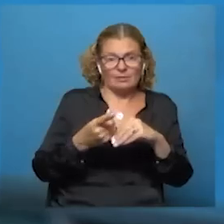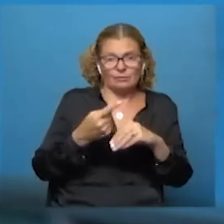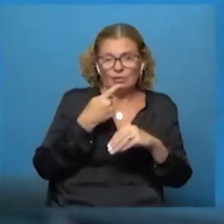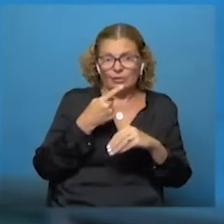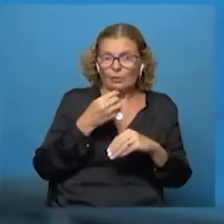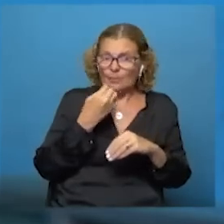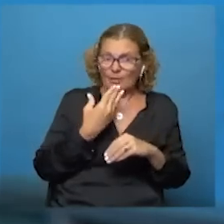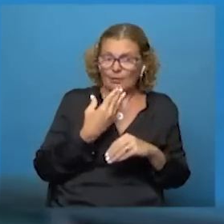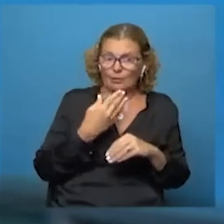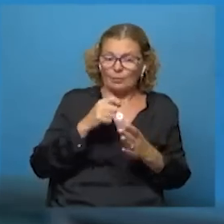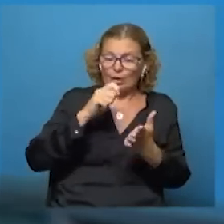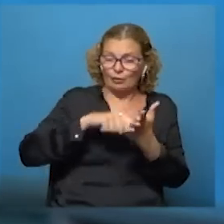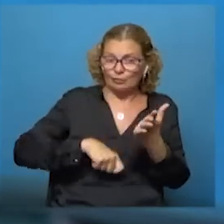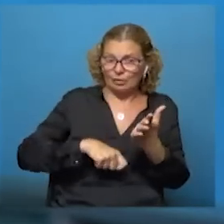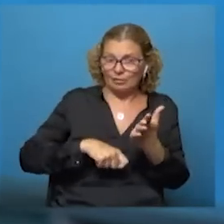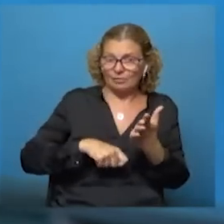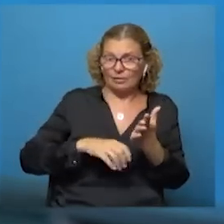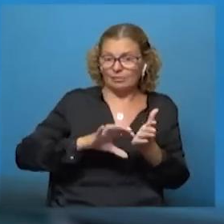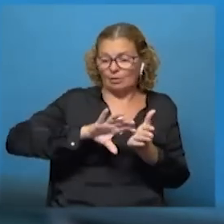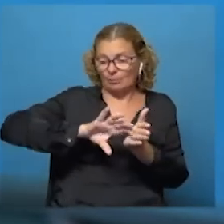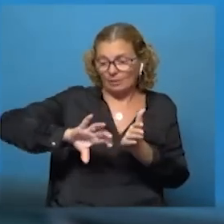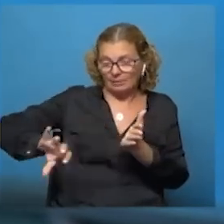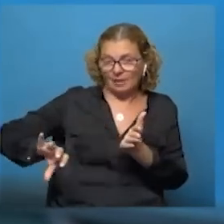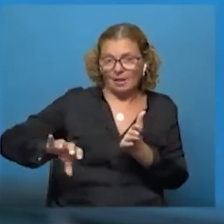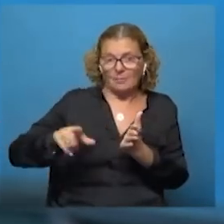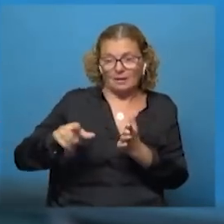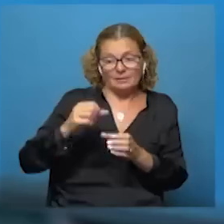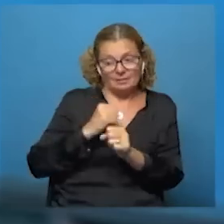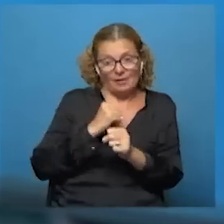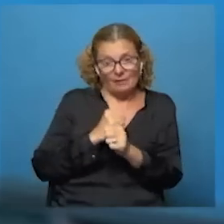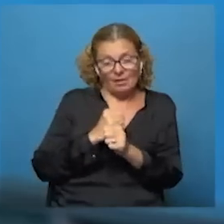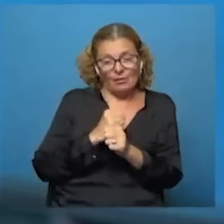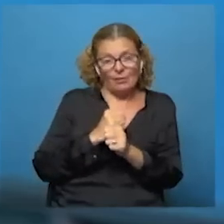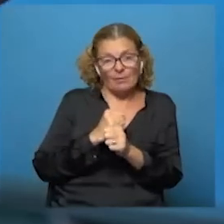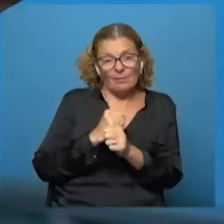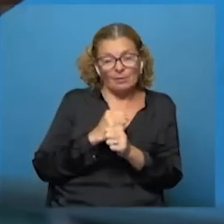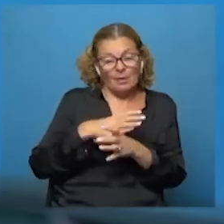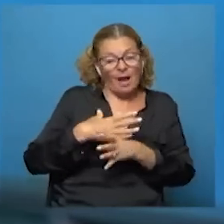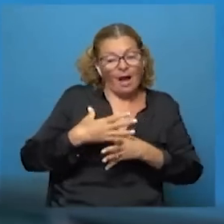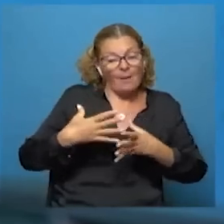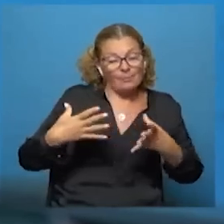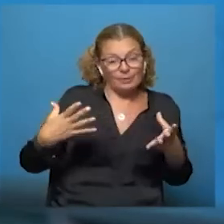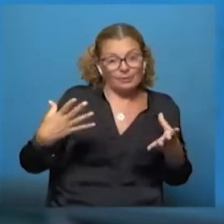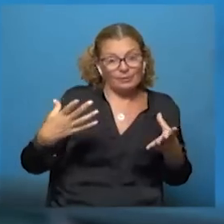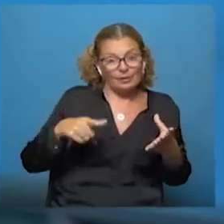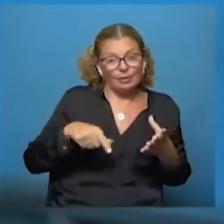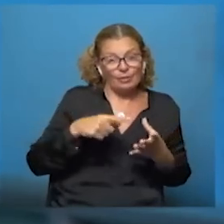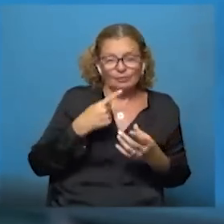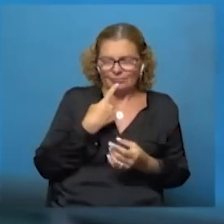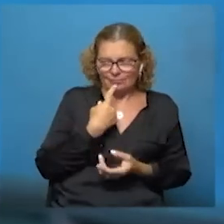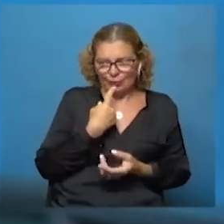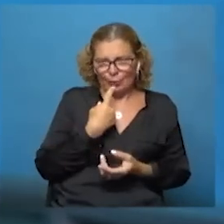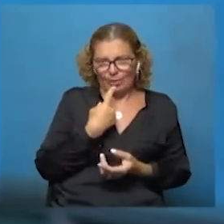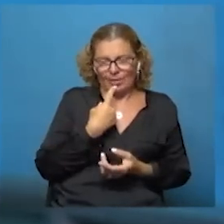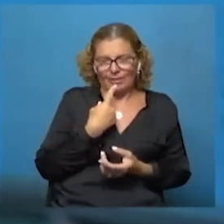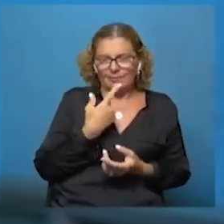una contratación con una unipersonal para la tarea específica pero parecería que era más amplia y ahí es donde uno se cuestiona